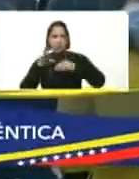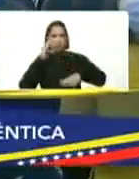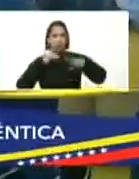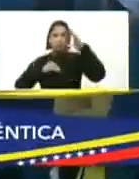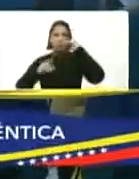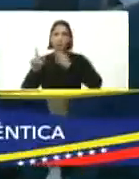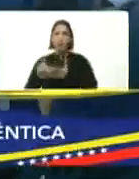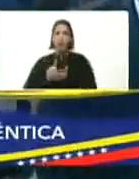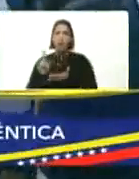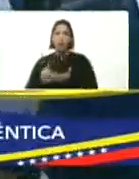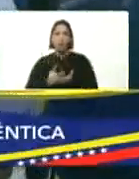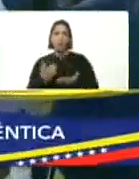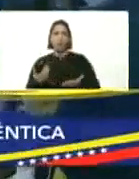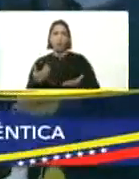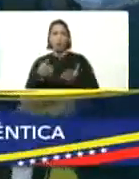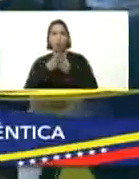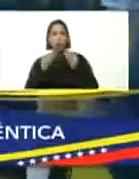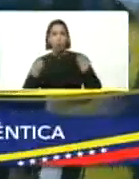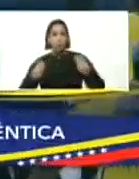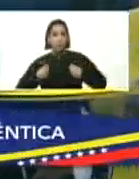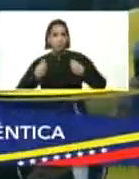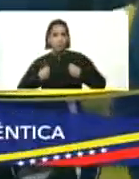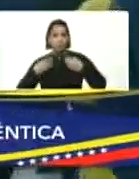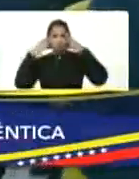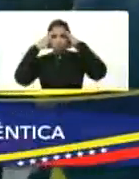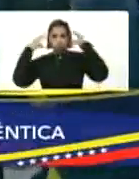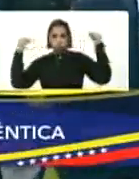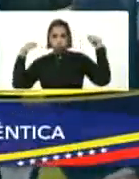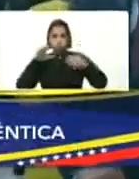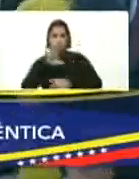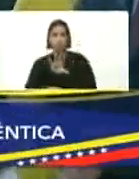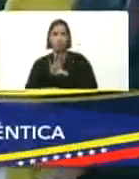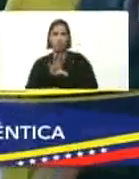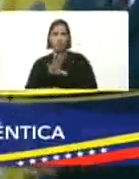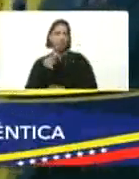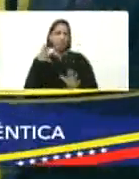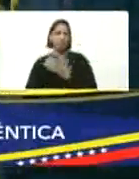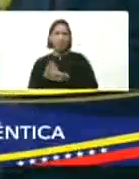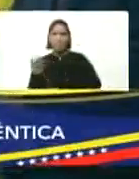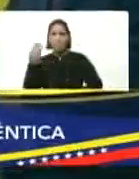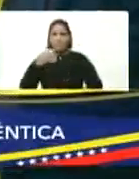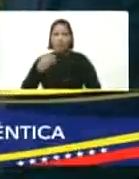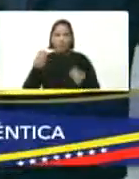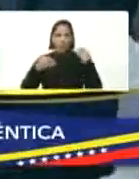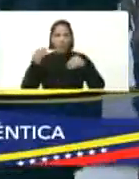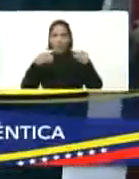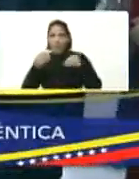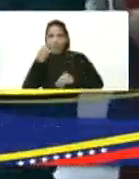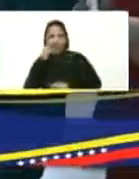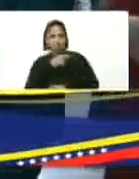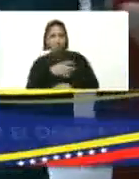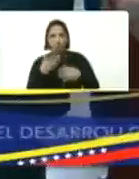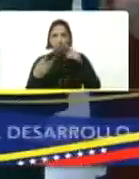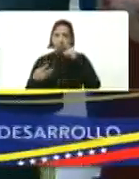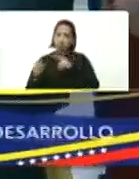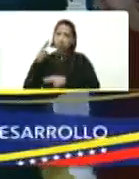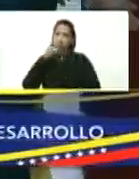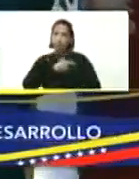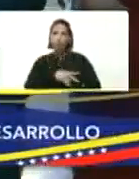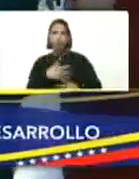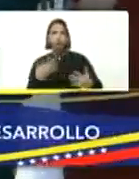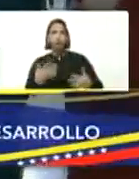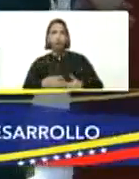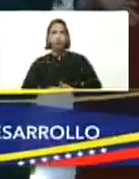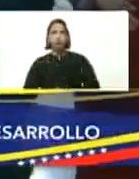revistas y de la vida de Vietnam. ¿Qué tenemos por aquí, señor embajador Ernesto Villegas? ¿Qué